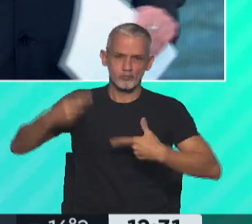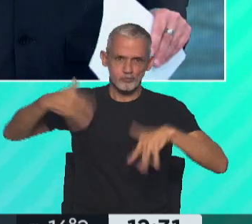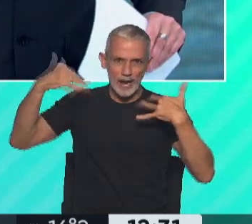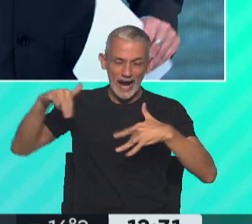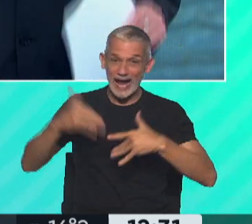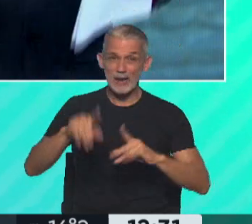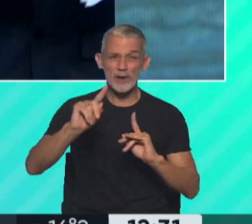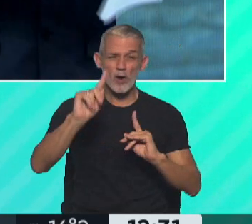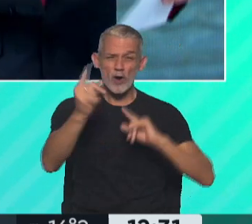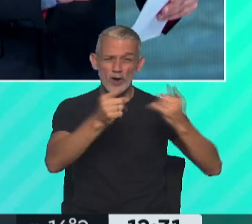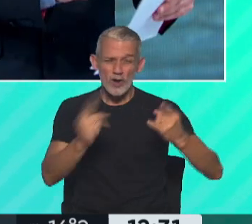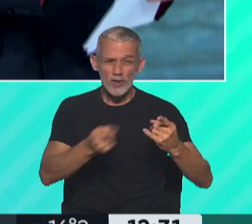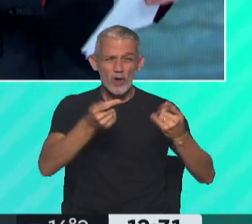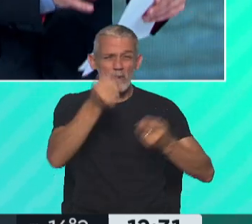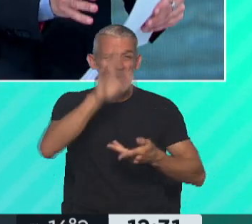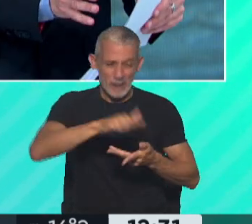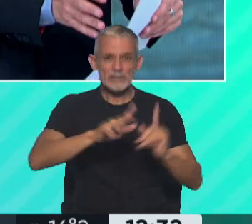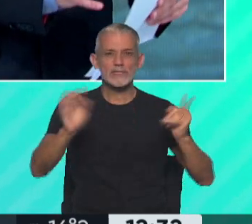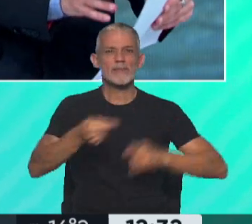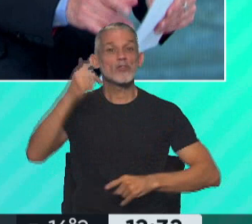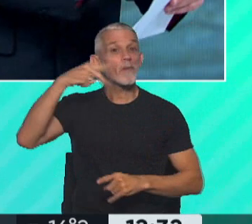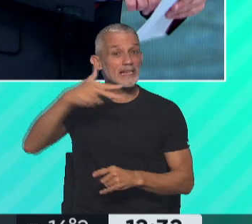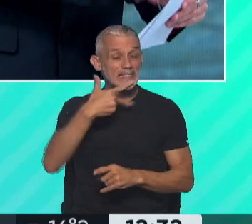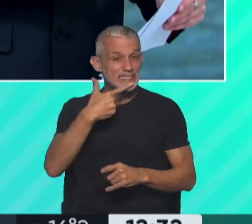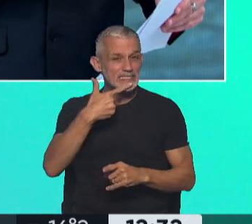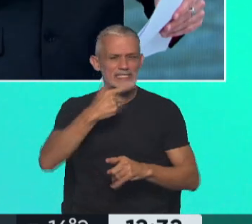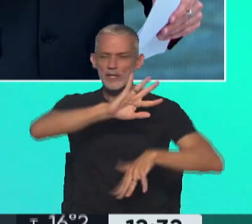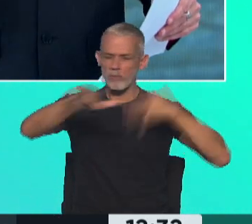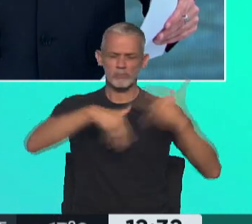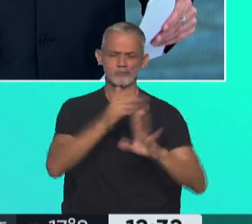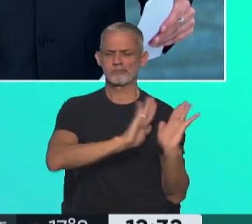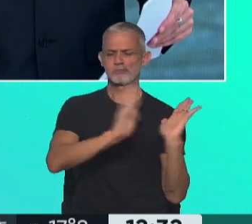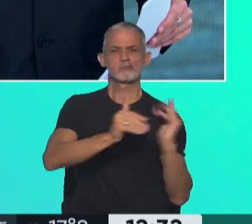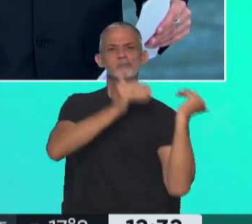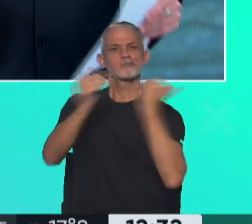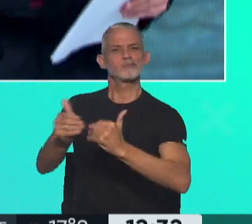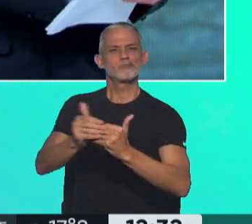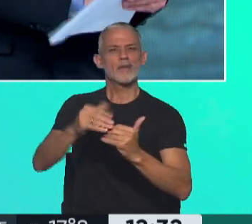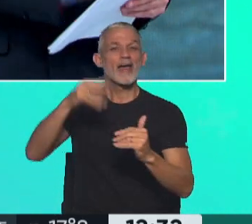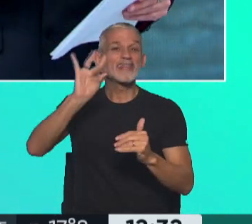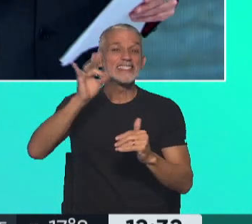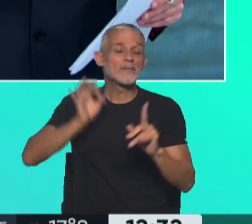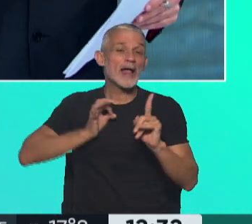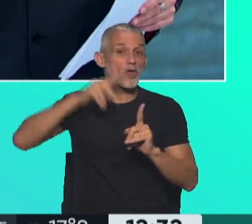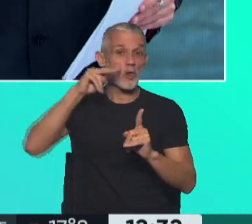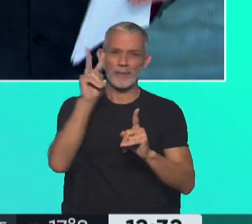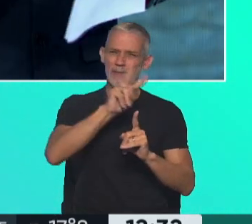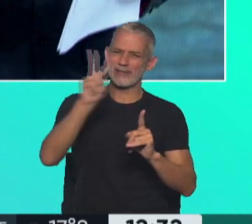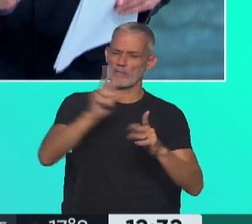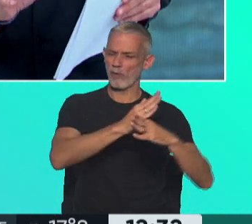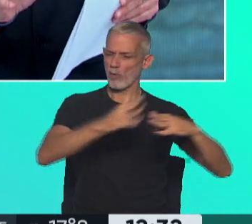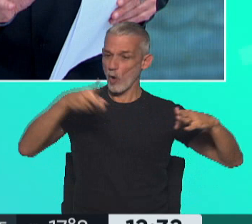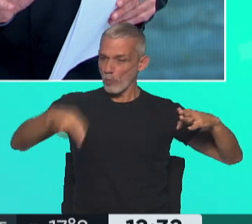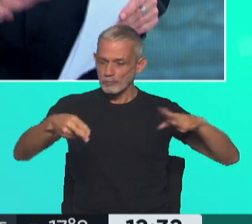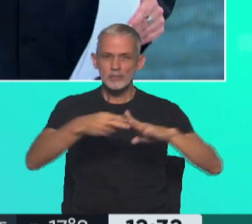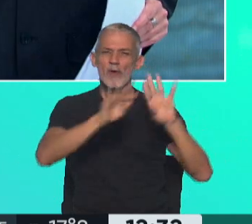fundamental bueno en el 2017 con esa crisis se dijo bueno la pelota a diciembre del 2022 y le damos caducidad a